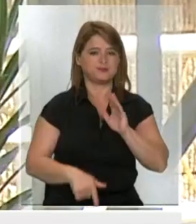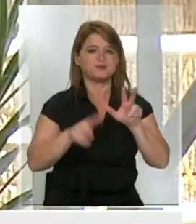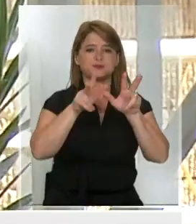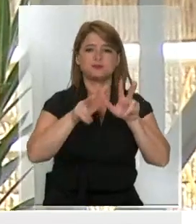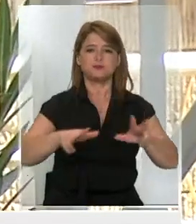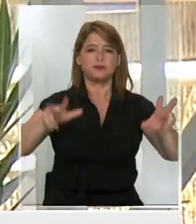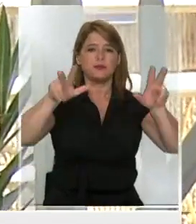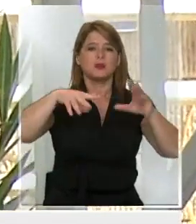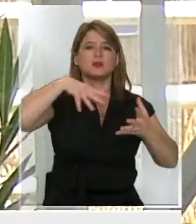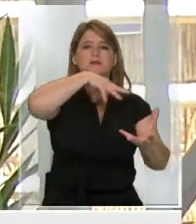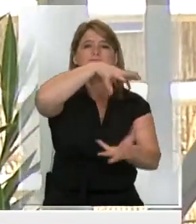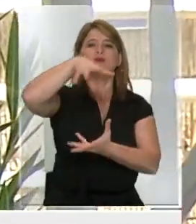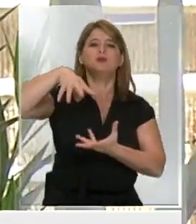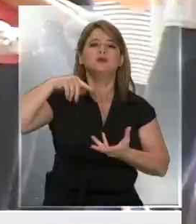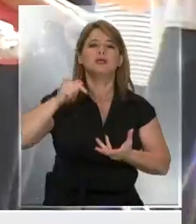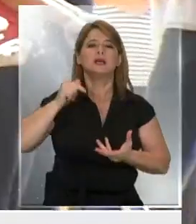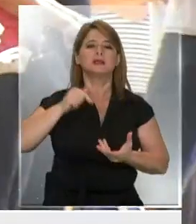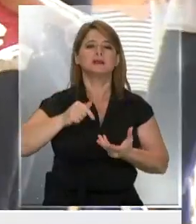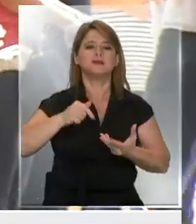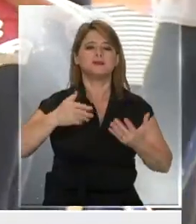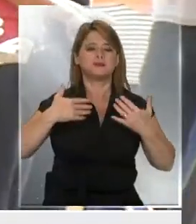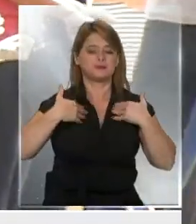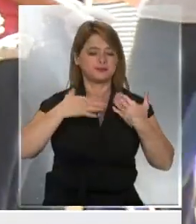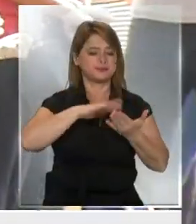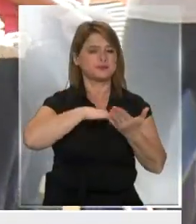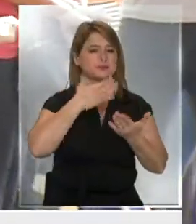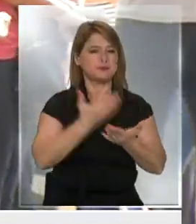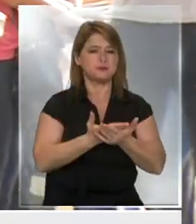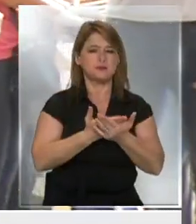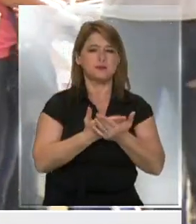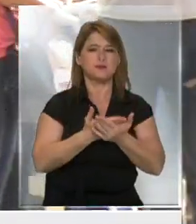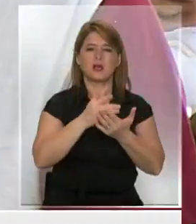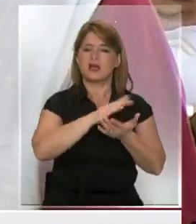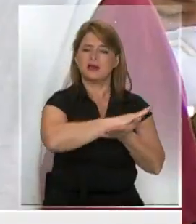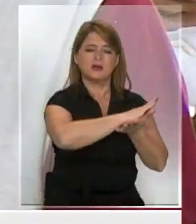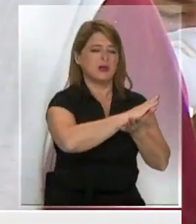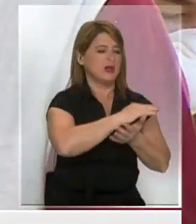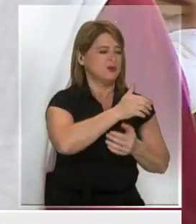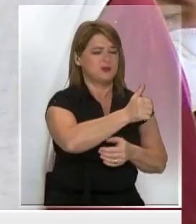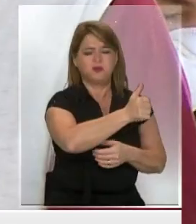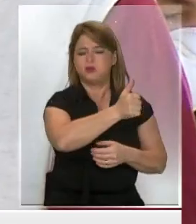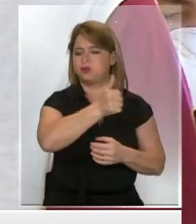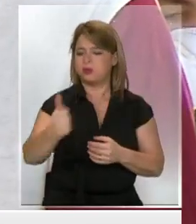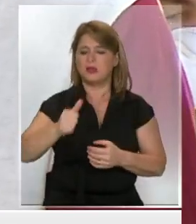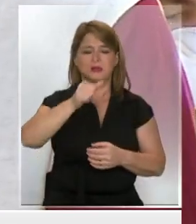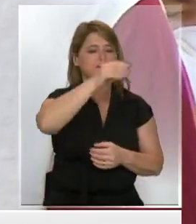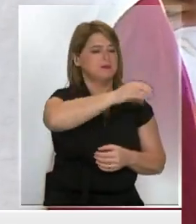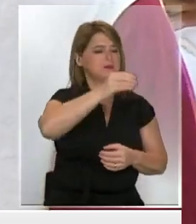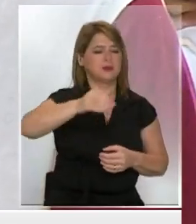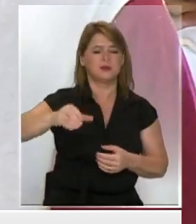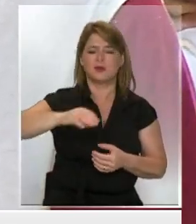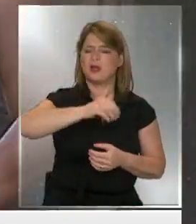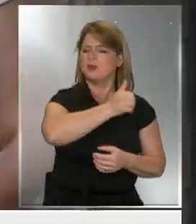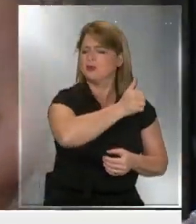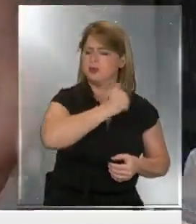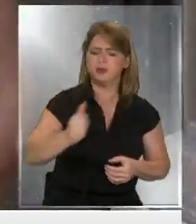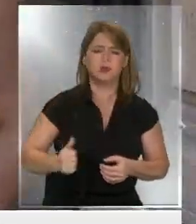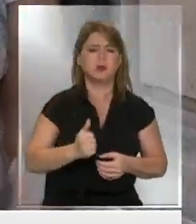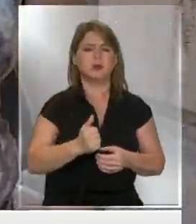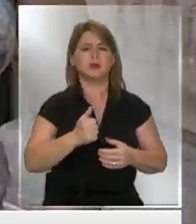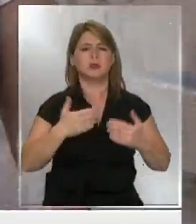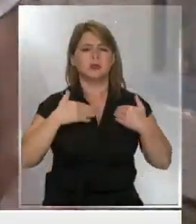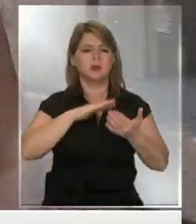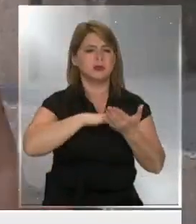Organización Mundial de la Salud estudia recomendar el uso de protección a toda la población, incluyendo personas sanas, tras